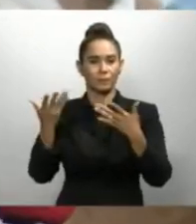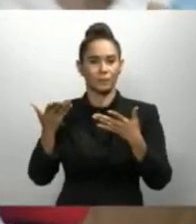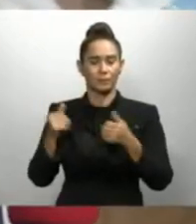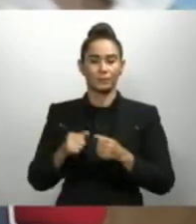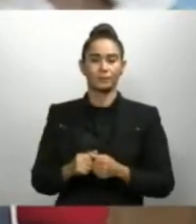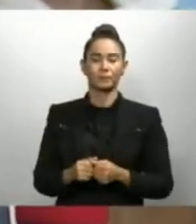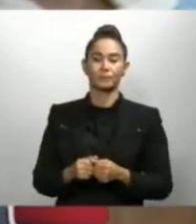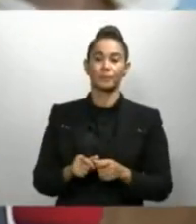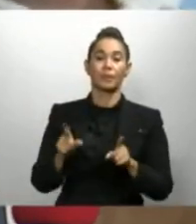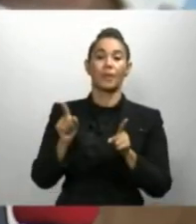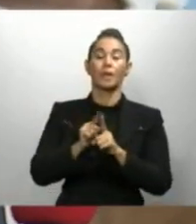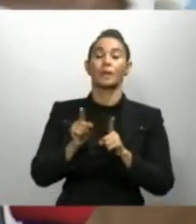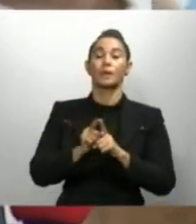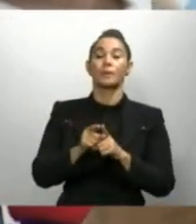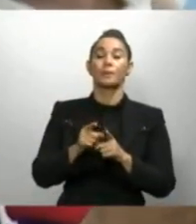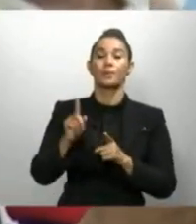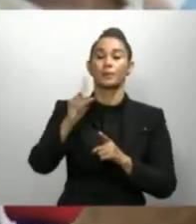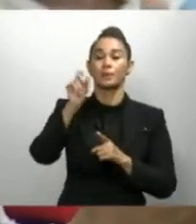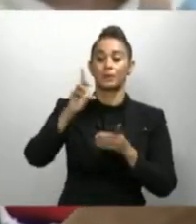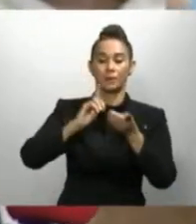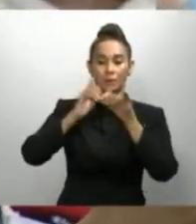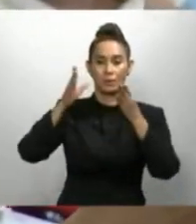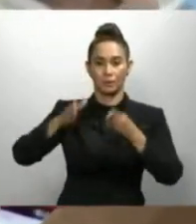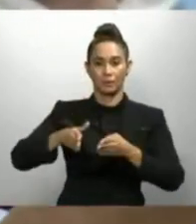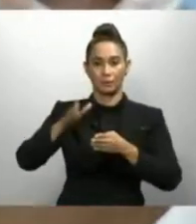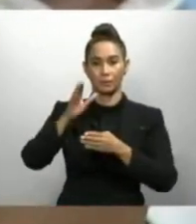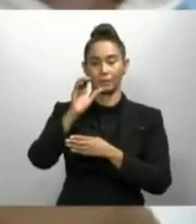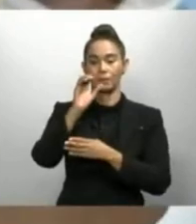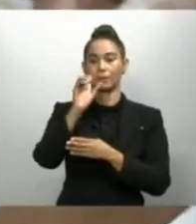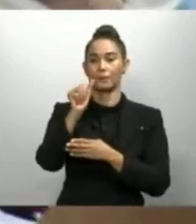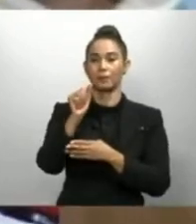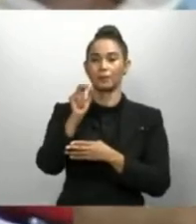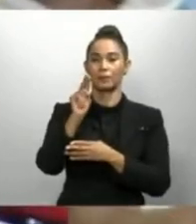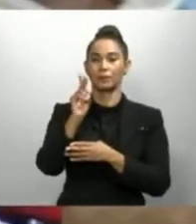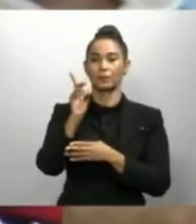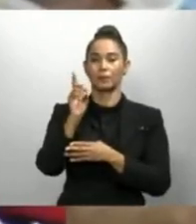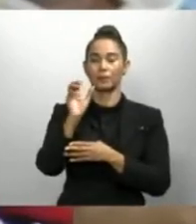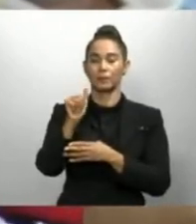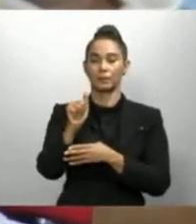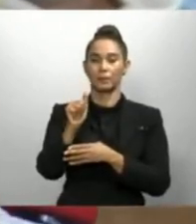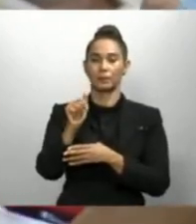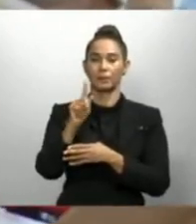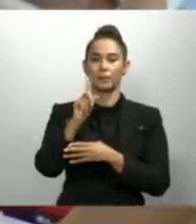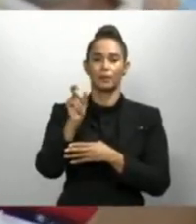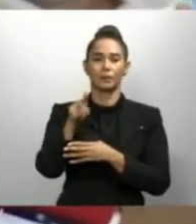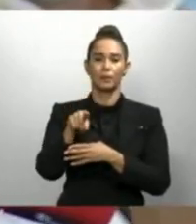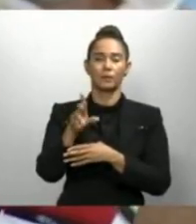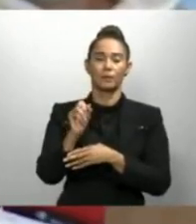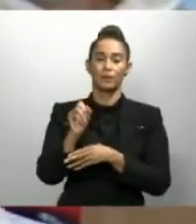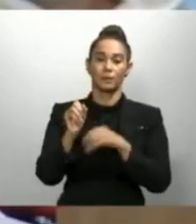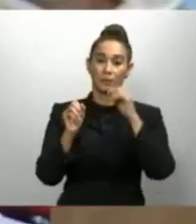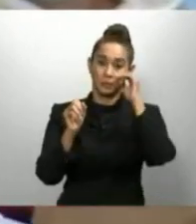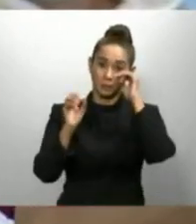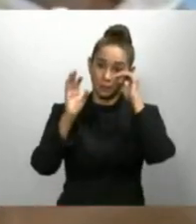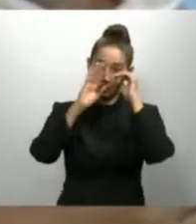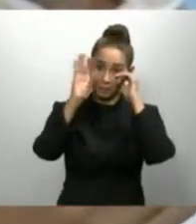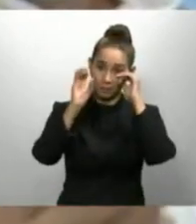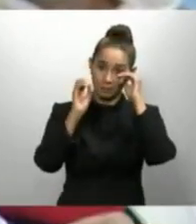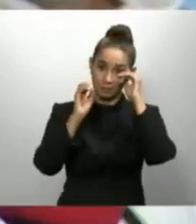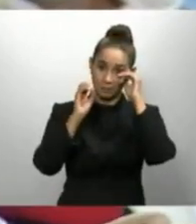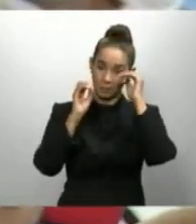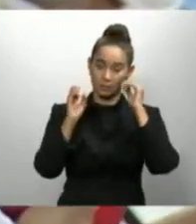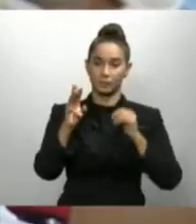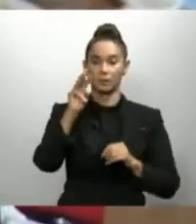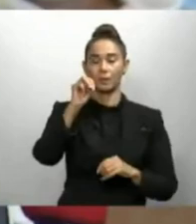Por el otro lado, quiero preguntarle al director de aduanas qué porcentaje de metanol y sus